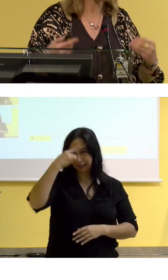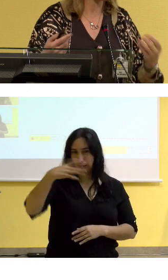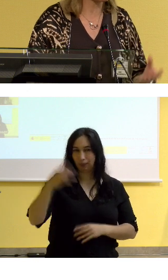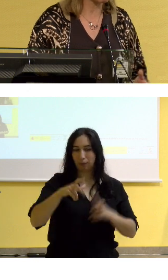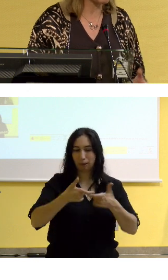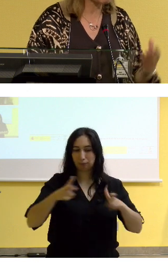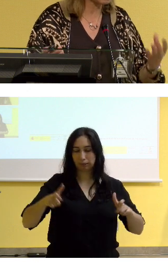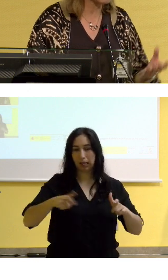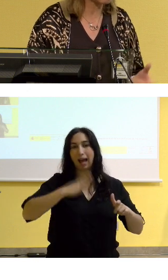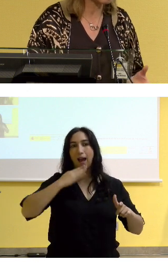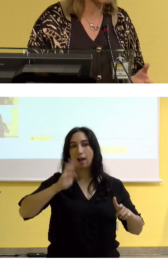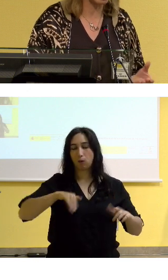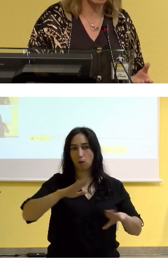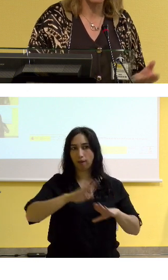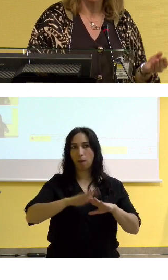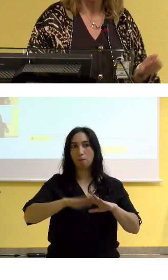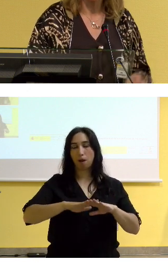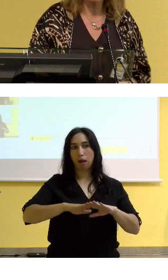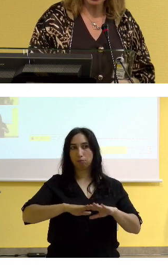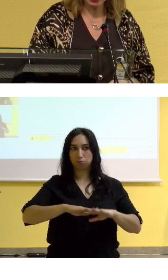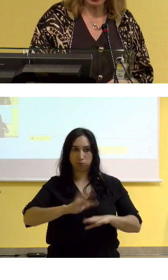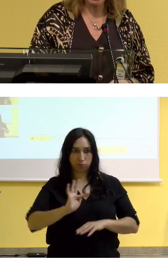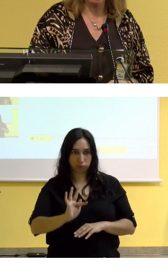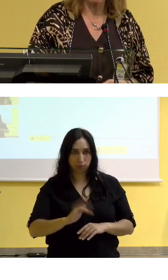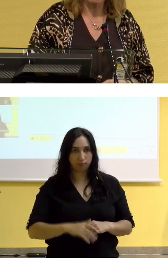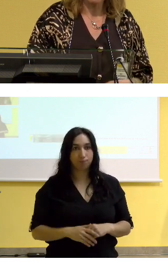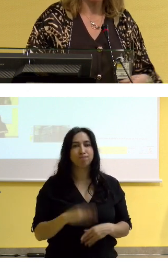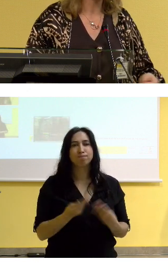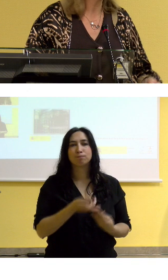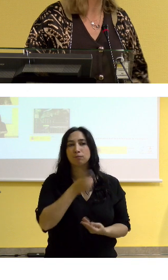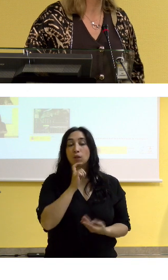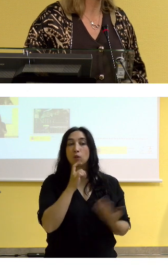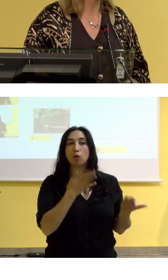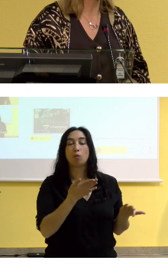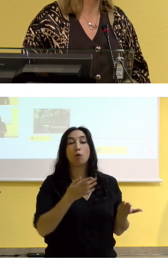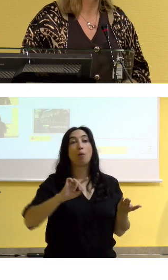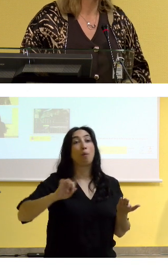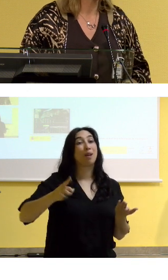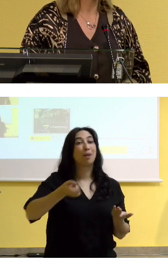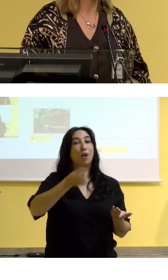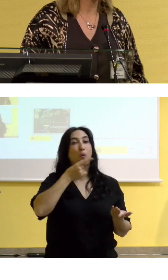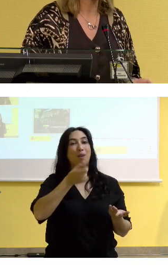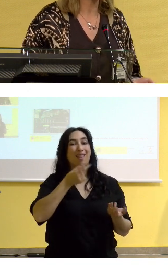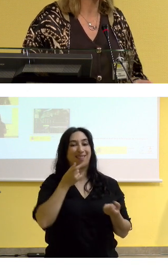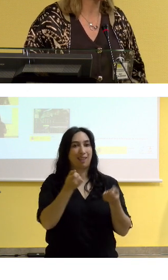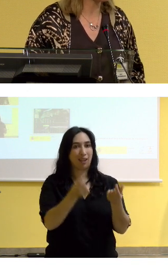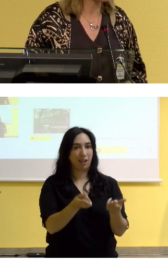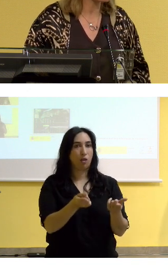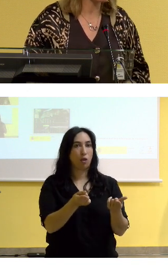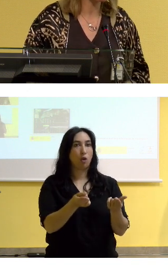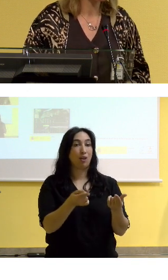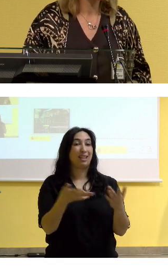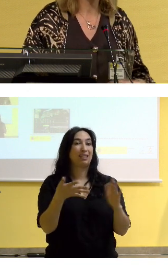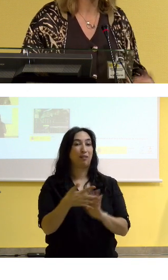reserva adecuada para que nos respondan. ¿Cómo se hace esto? Se pone una medicación. esta medicación es pinchada, se lo pinchan